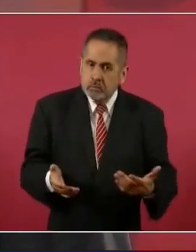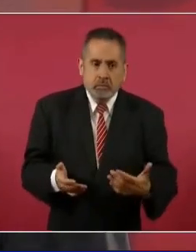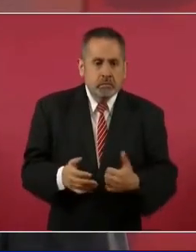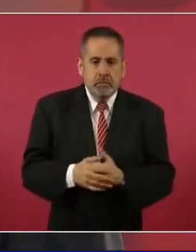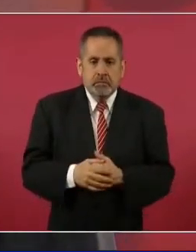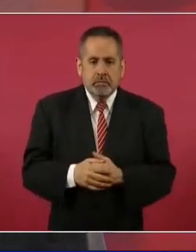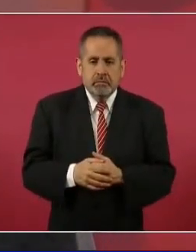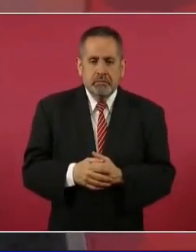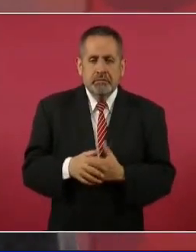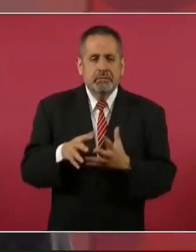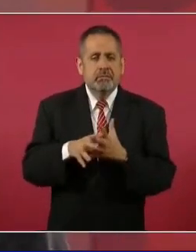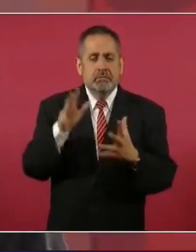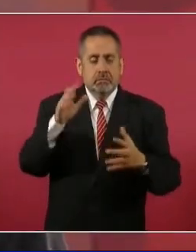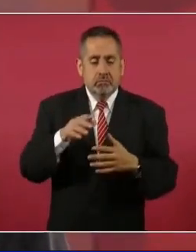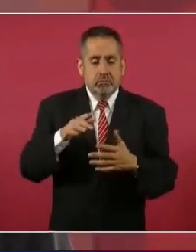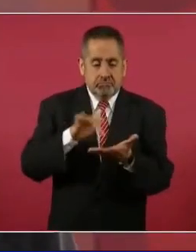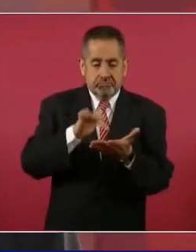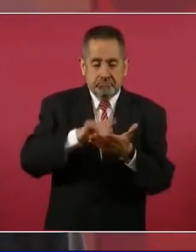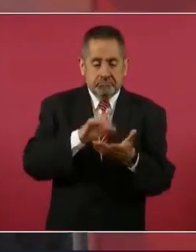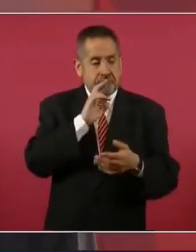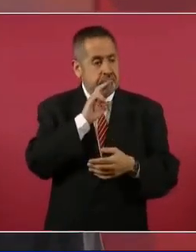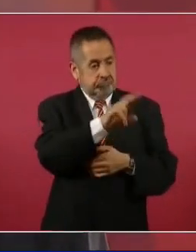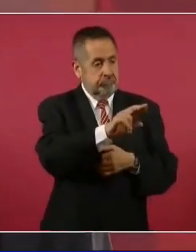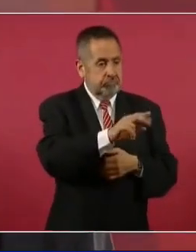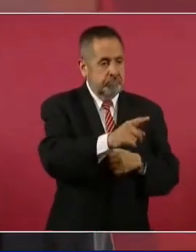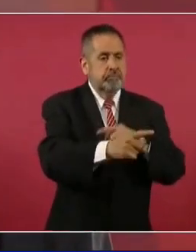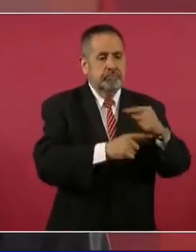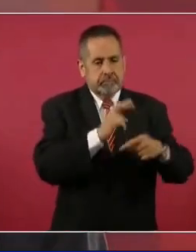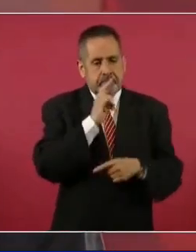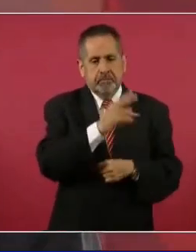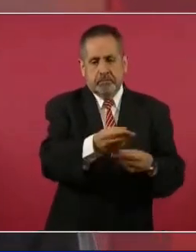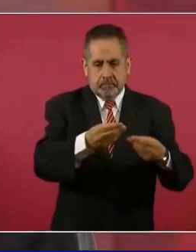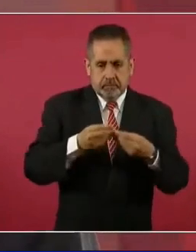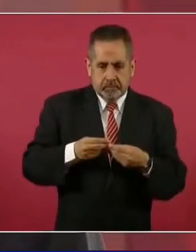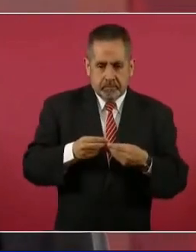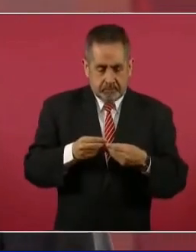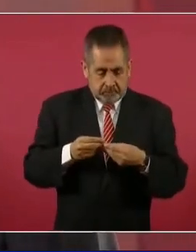Y casi todos contestaron el telegrama